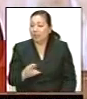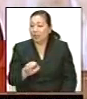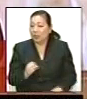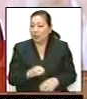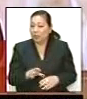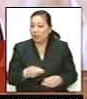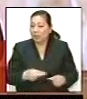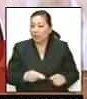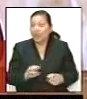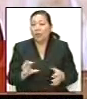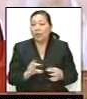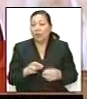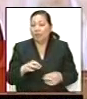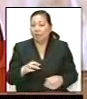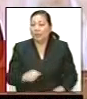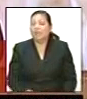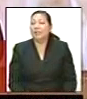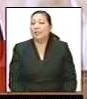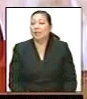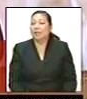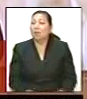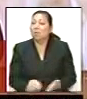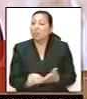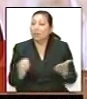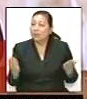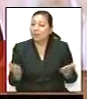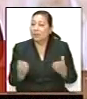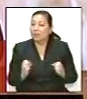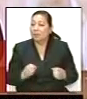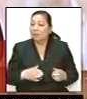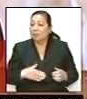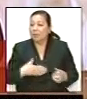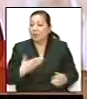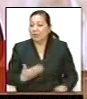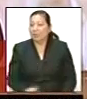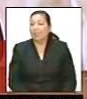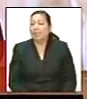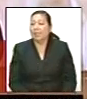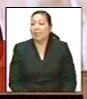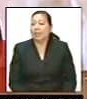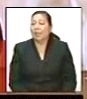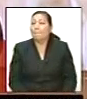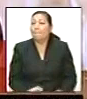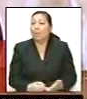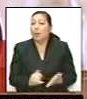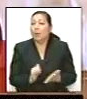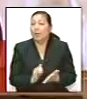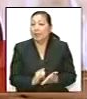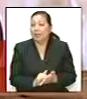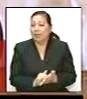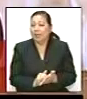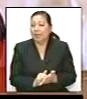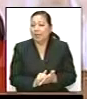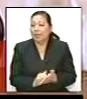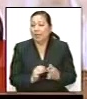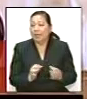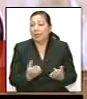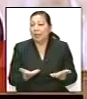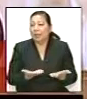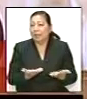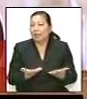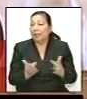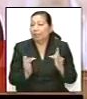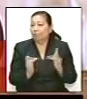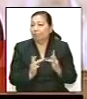CEAP, del Consejo Empresarial de la Alianza del Pacífico, sean lo más inclusivo posibles, porque ese es el